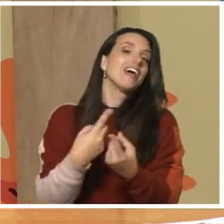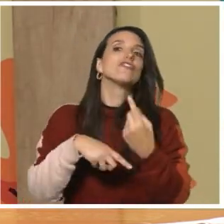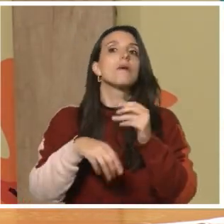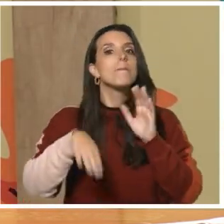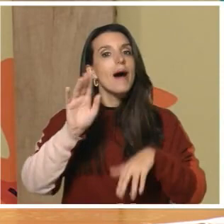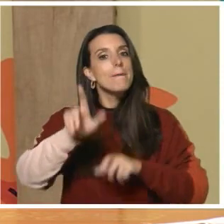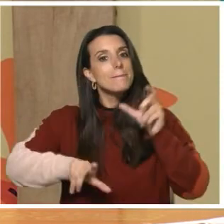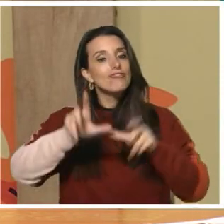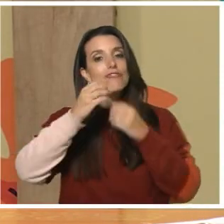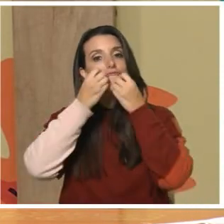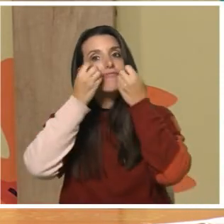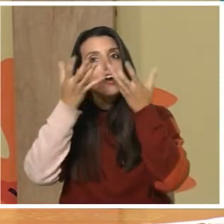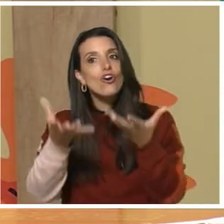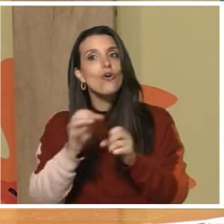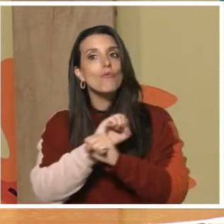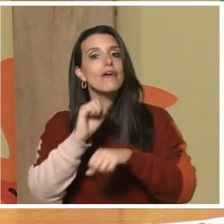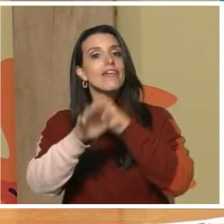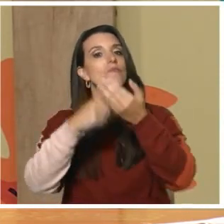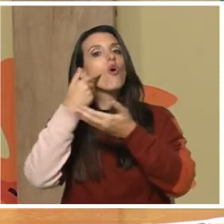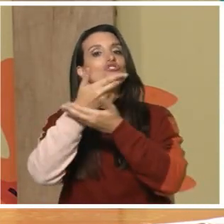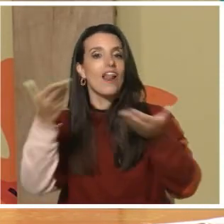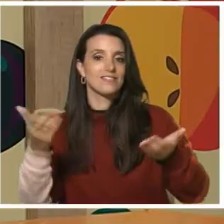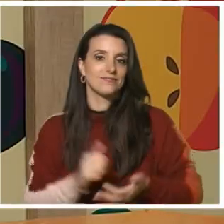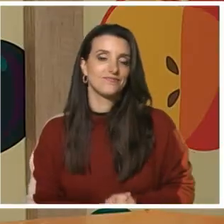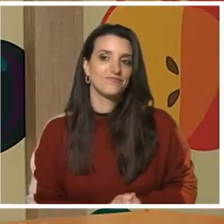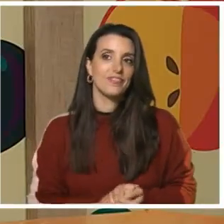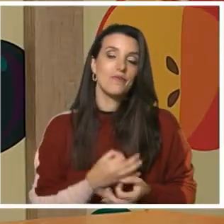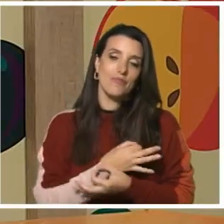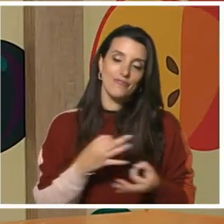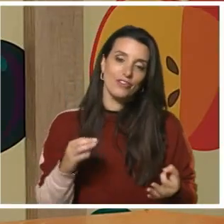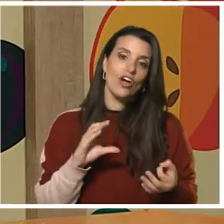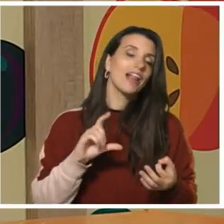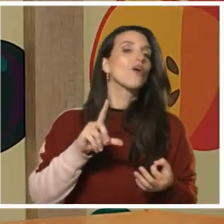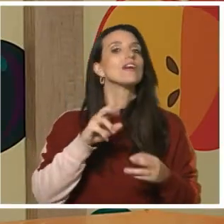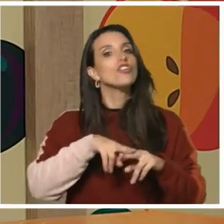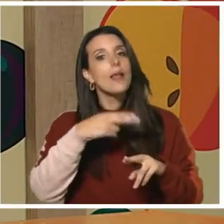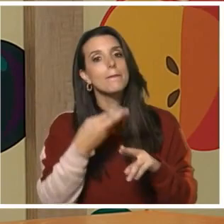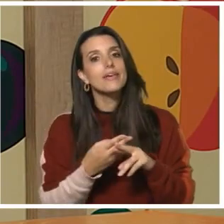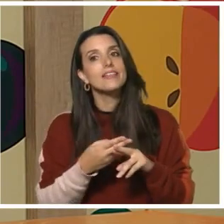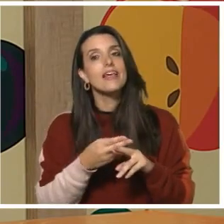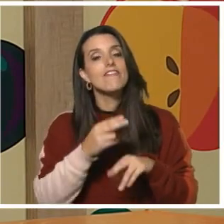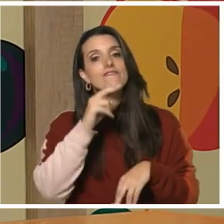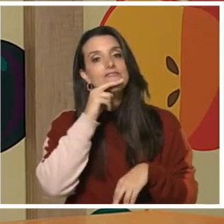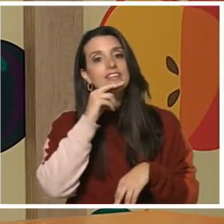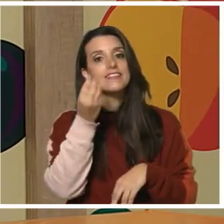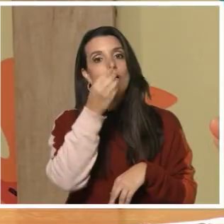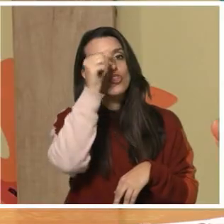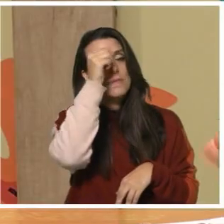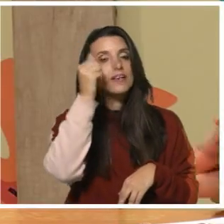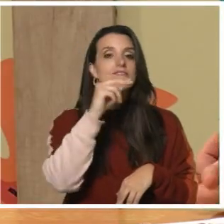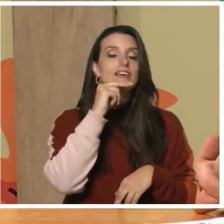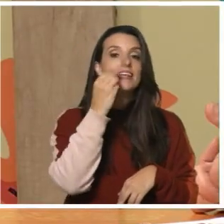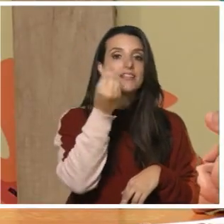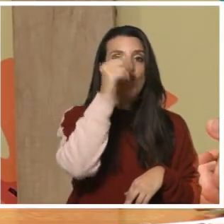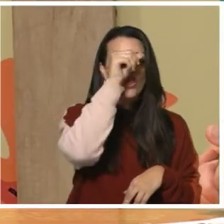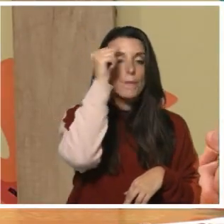más seamos, más posibilidad vamos a tener de mostrar esas cosas. Perfecto. Claudia, entonces repetimos sí. Este viernes, sábado y domingo. Este viernes, sábado y